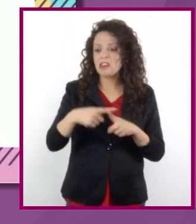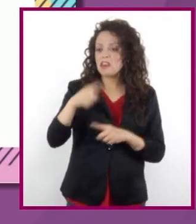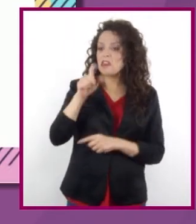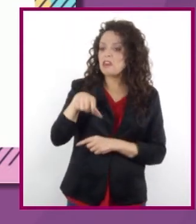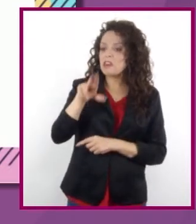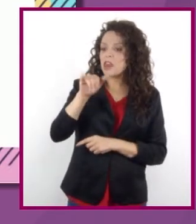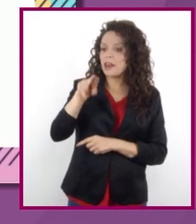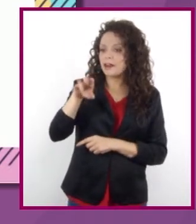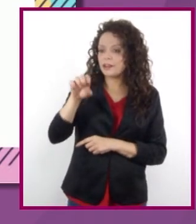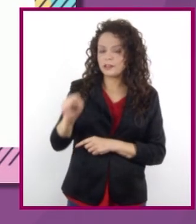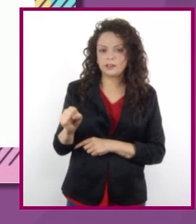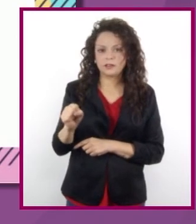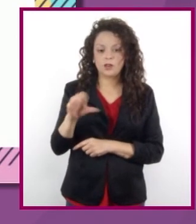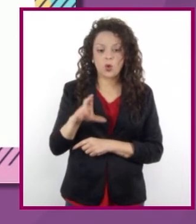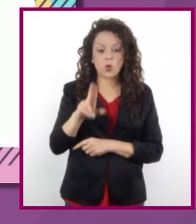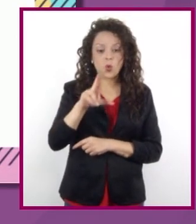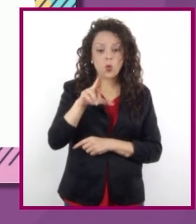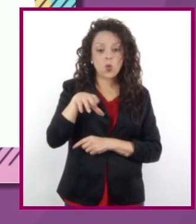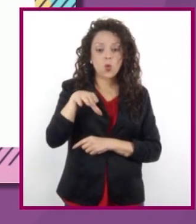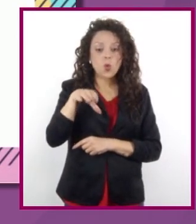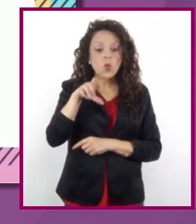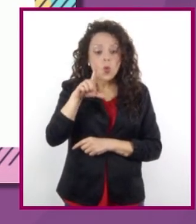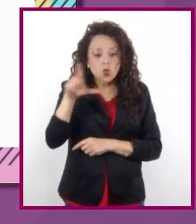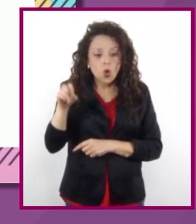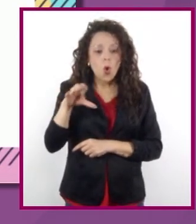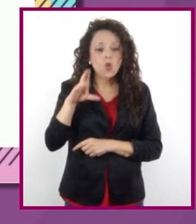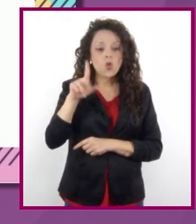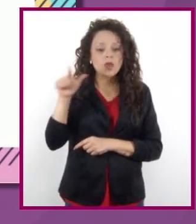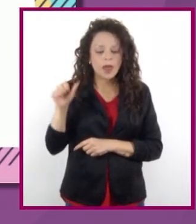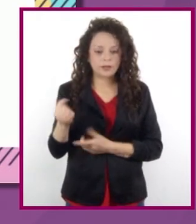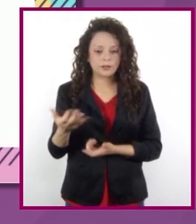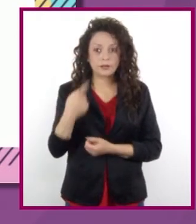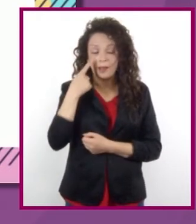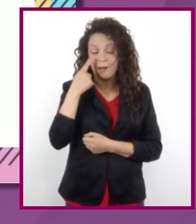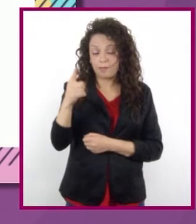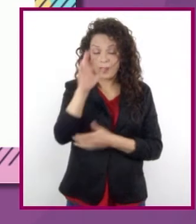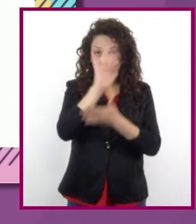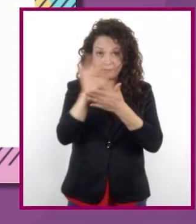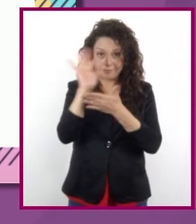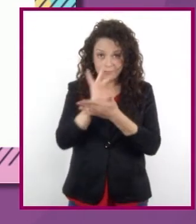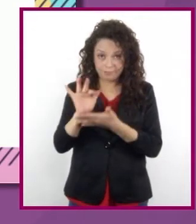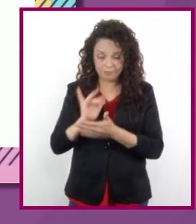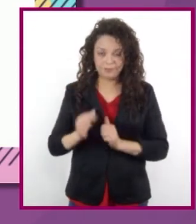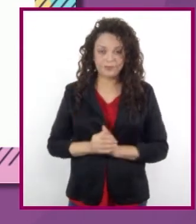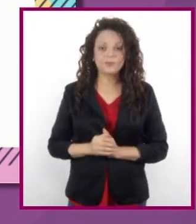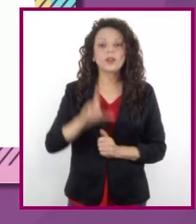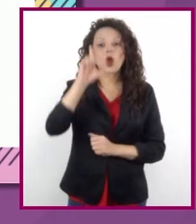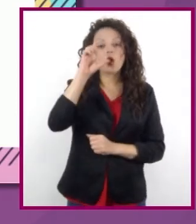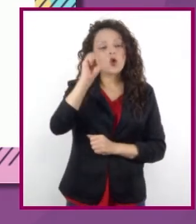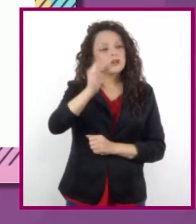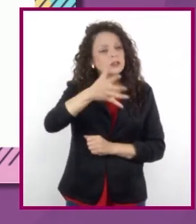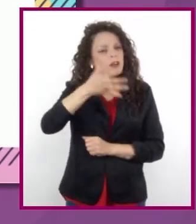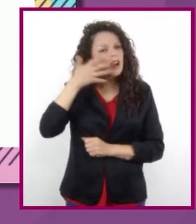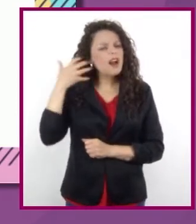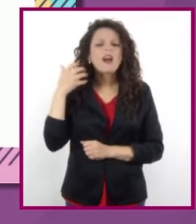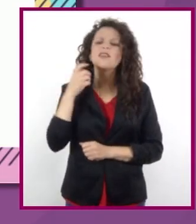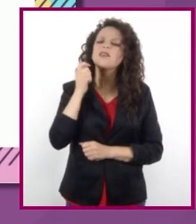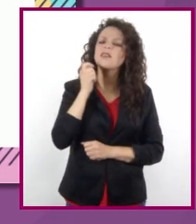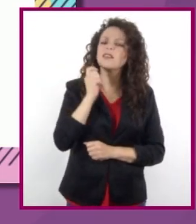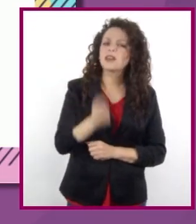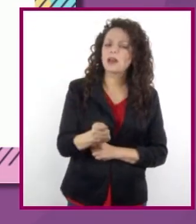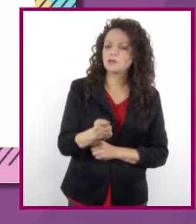cuyo, cuyas. Revisemos el siguiente texto. Los gatos son una especie